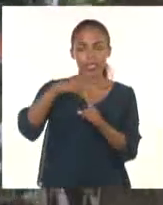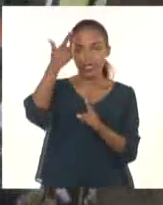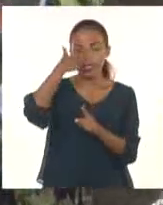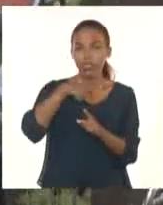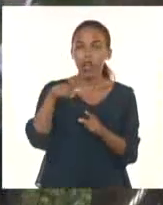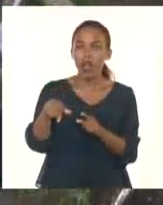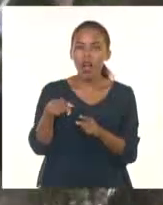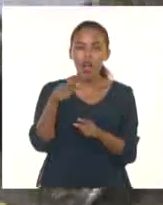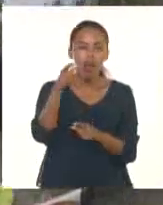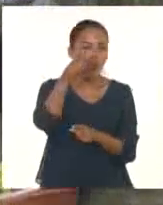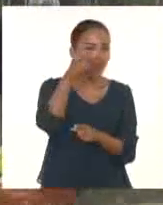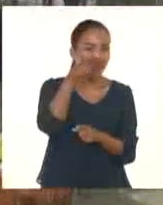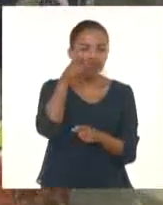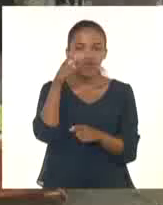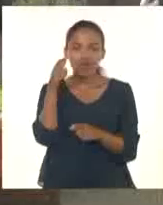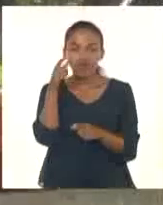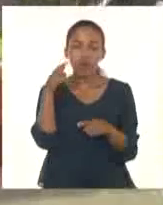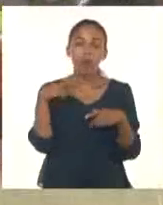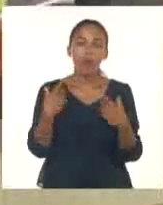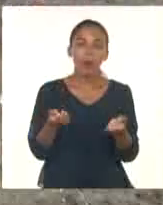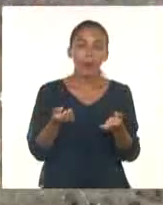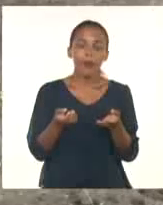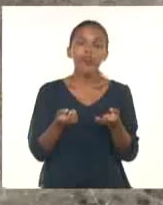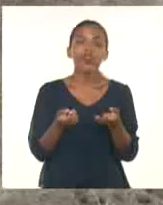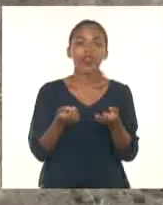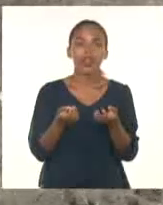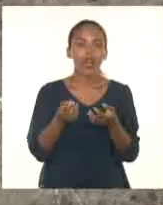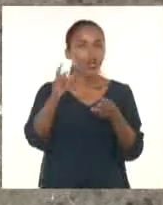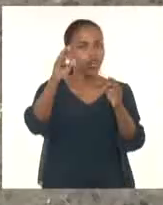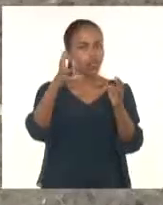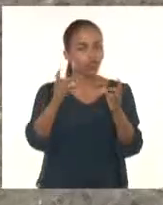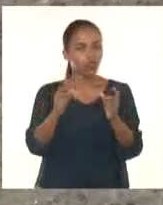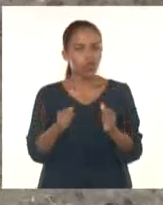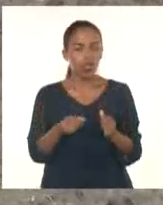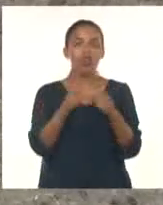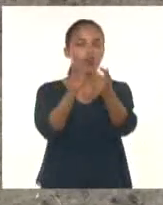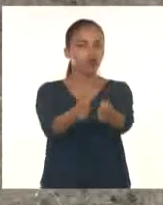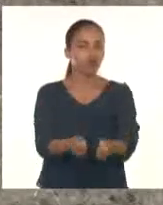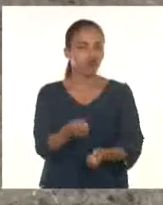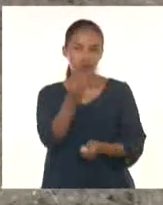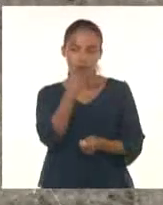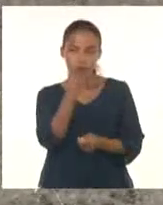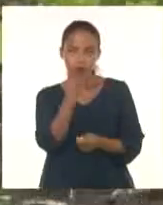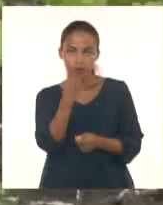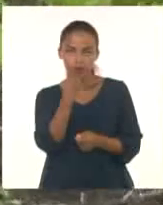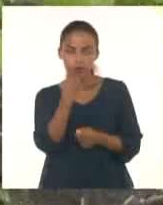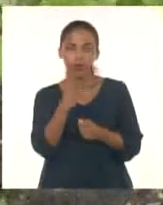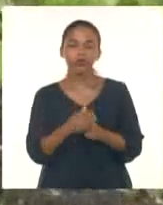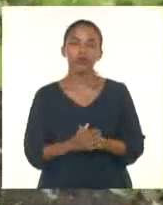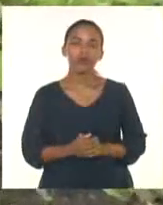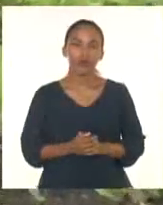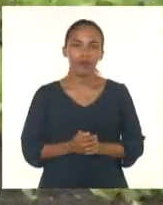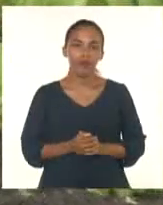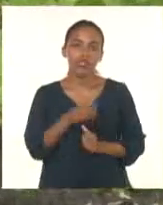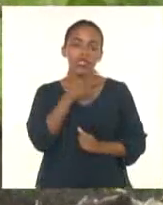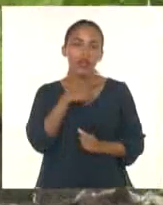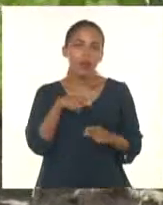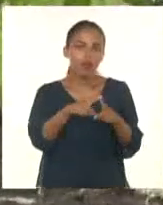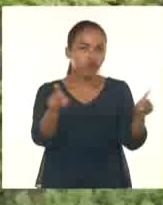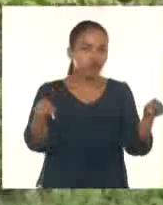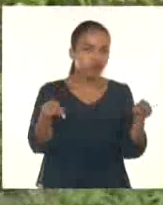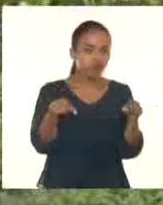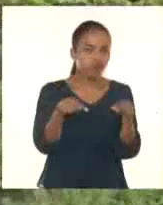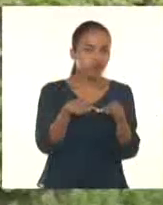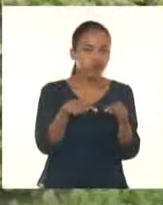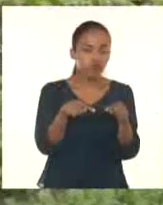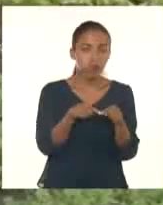los frutos del encadenamiento productivo entre los sectores del turismo y la agricultura de Villa Clara. En menos de una hectárea de tierra y con solo